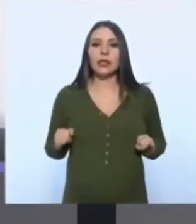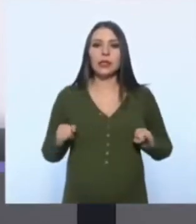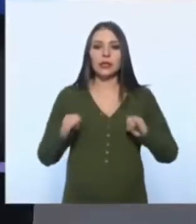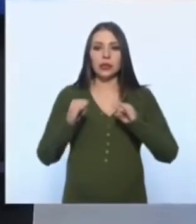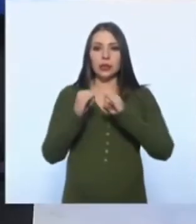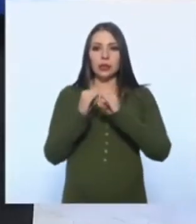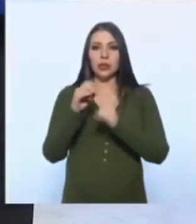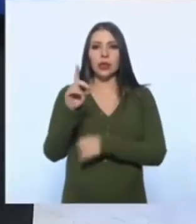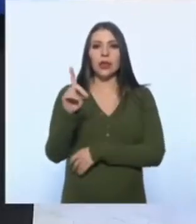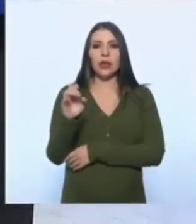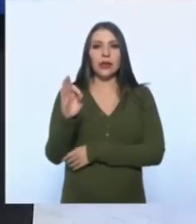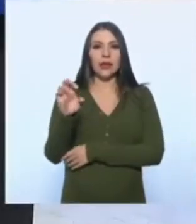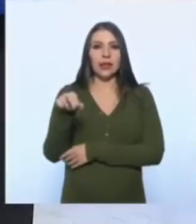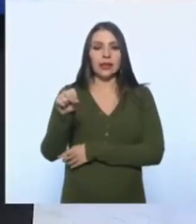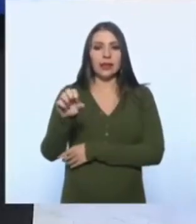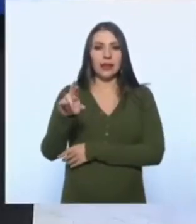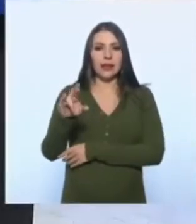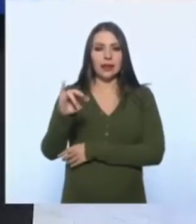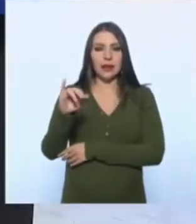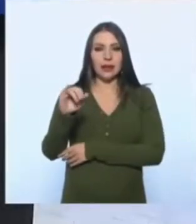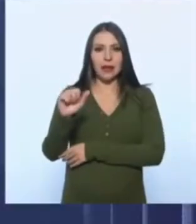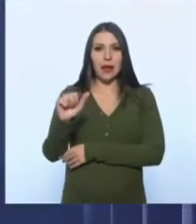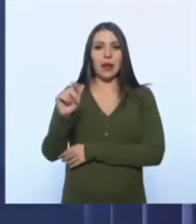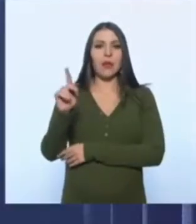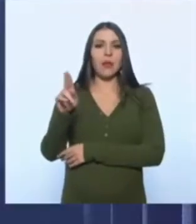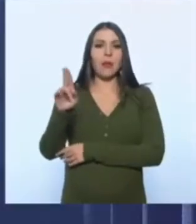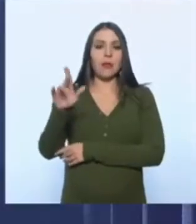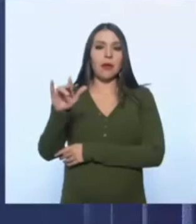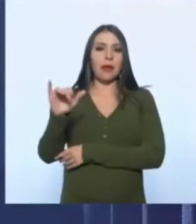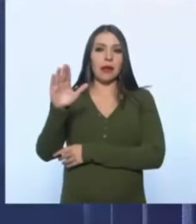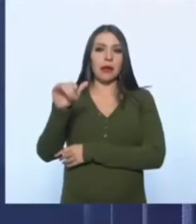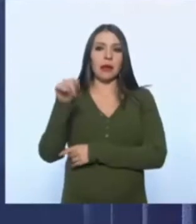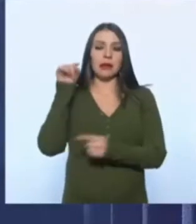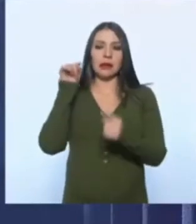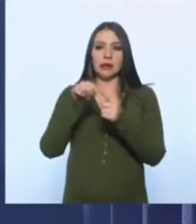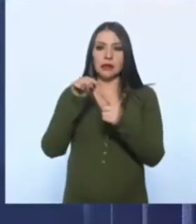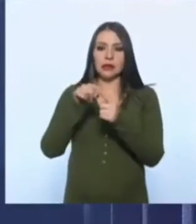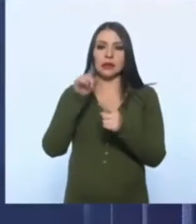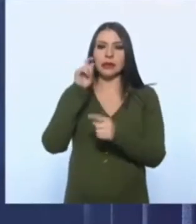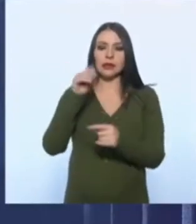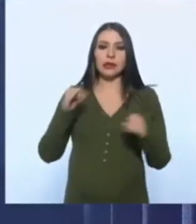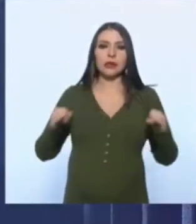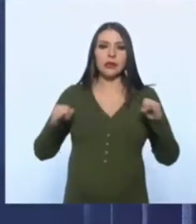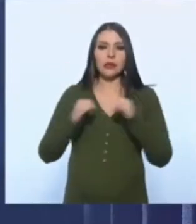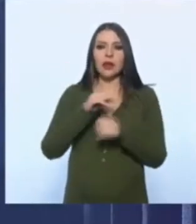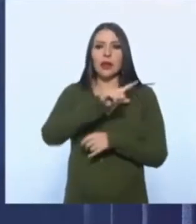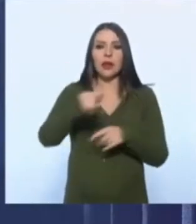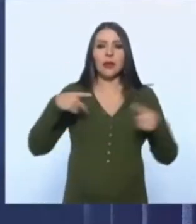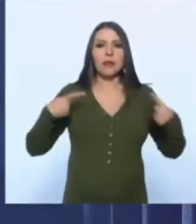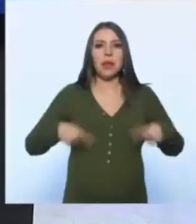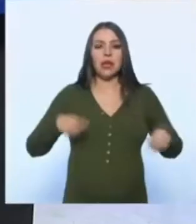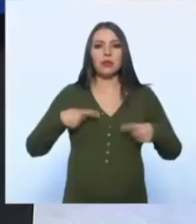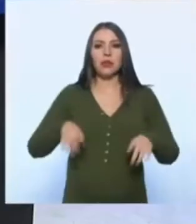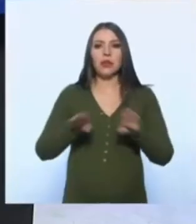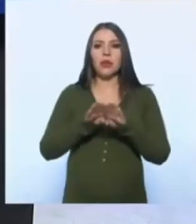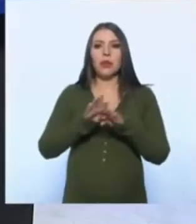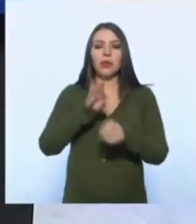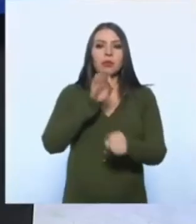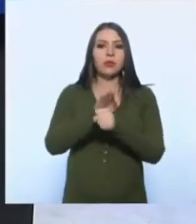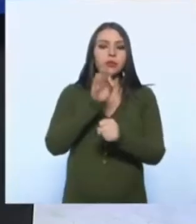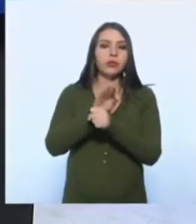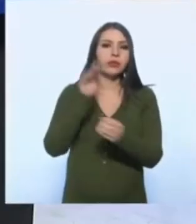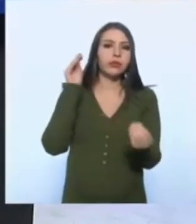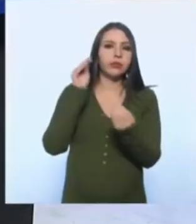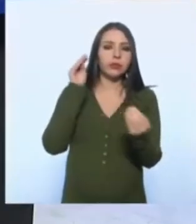no va a ser una oficina que esté ahí en la defensa de estas personas sin recursos. No, sí va a ser un instituto. Sí va a